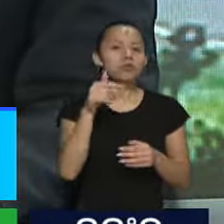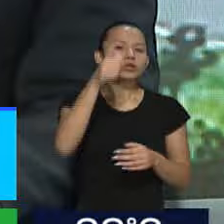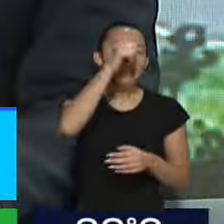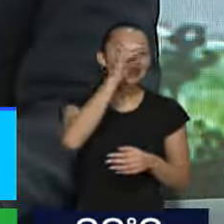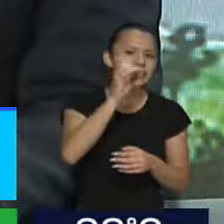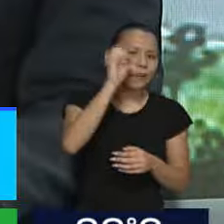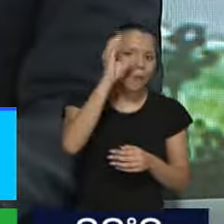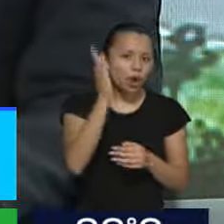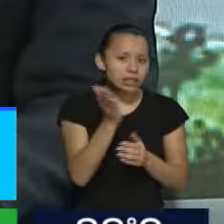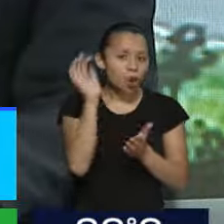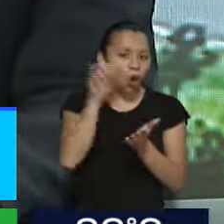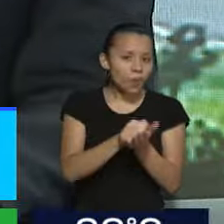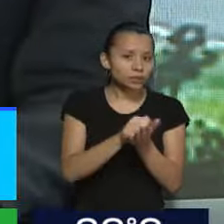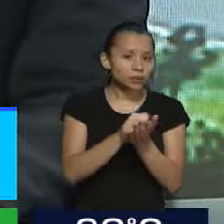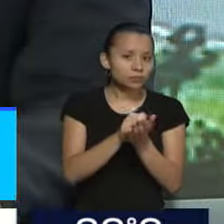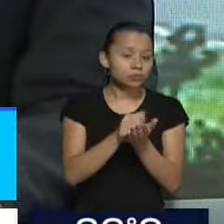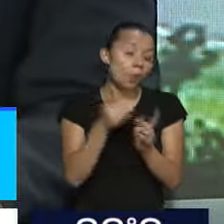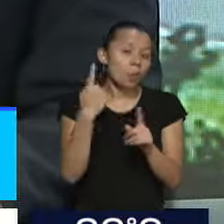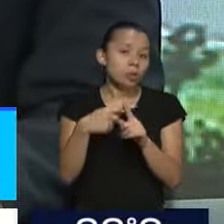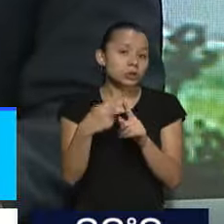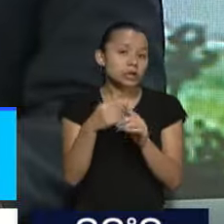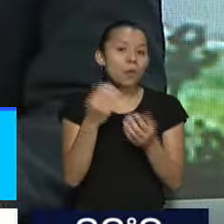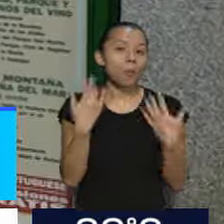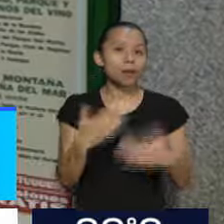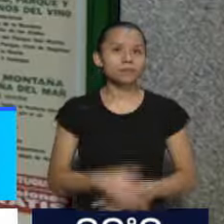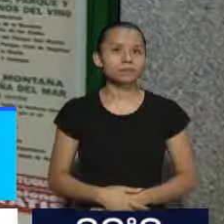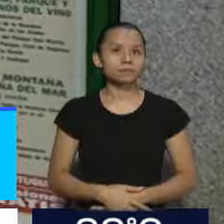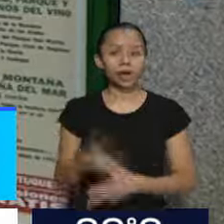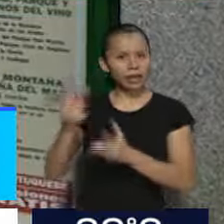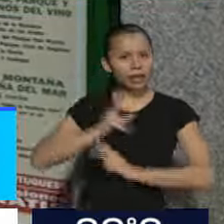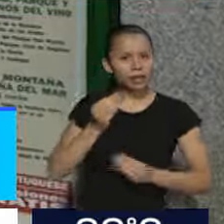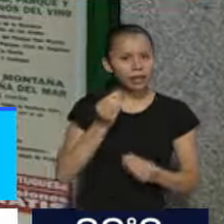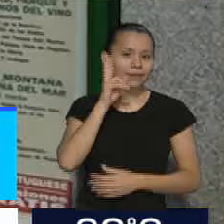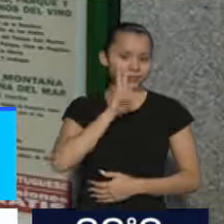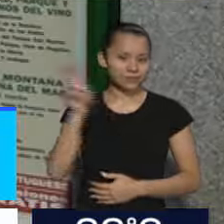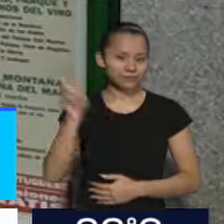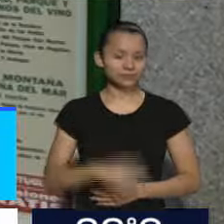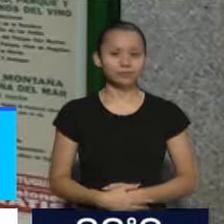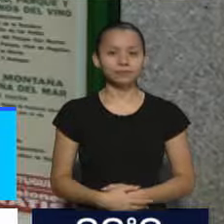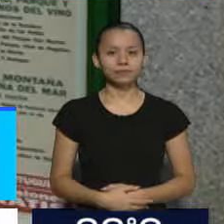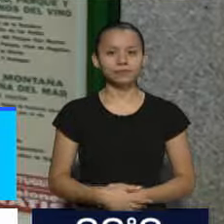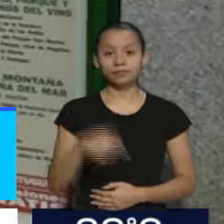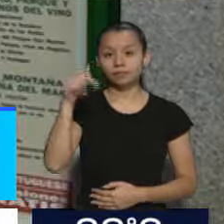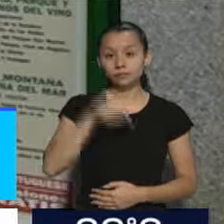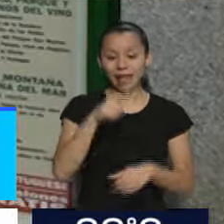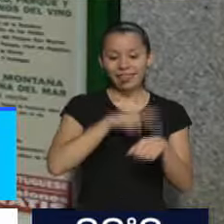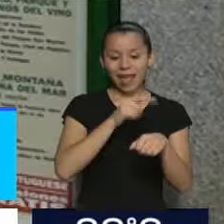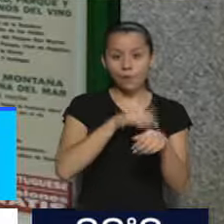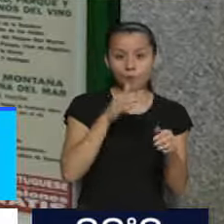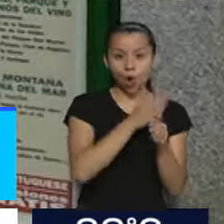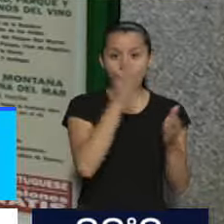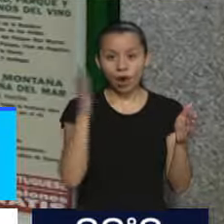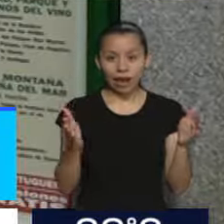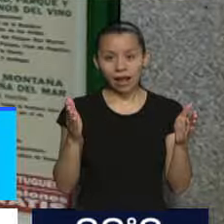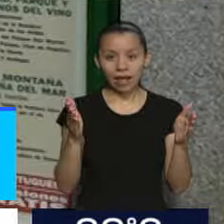en la ocupación. Escuchamos lo que nos decían desde el sector. No es una temporada, digamos, para